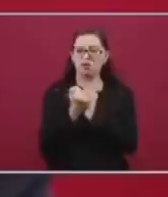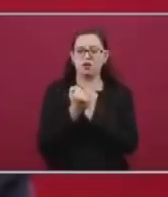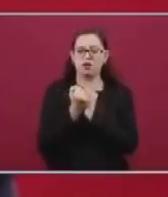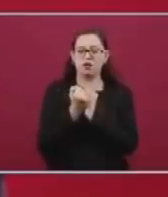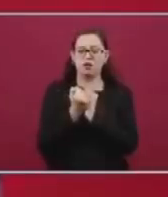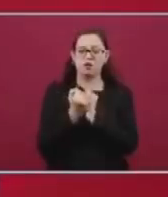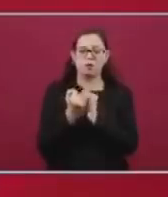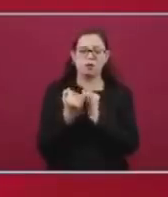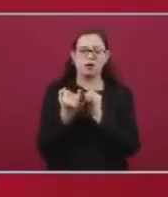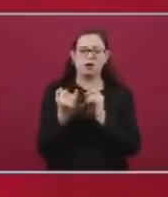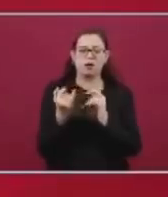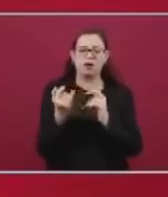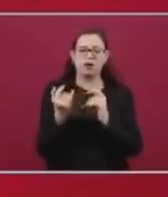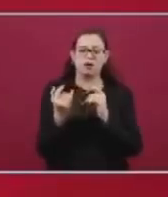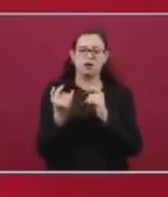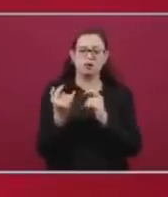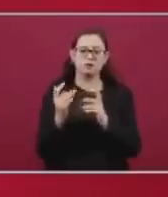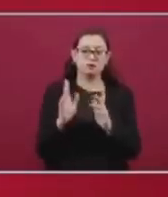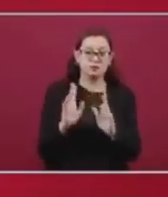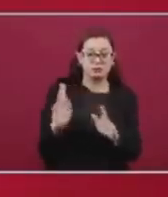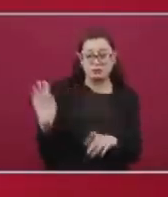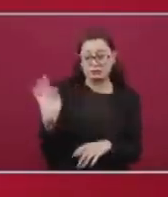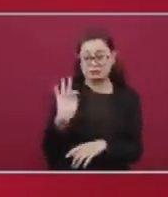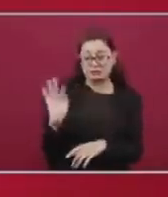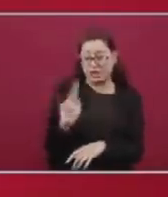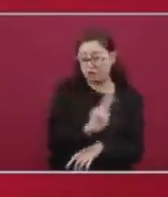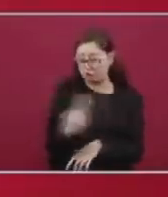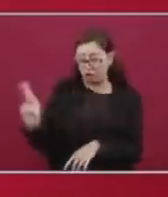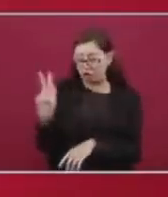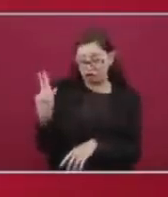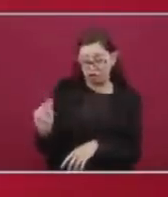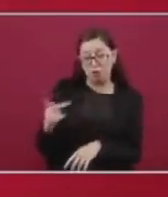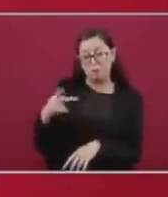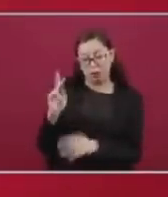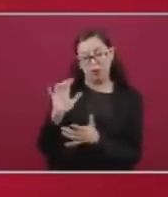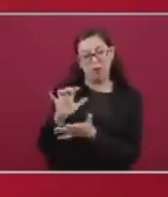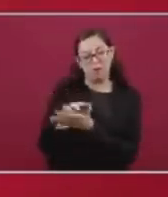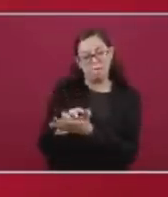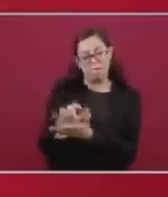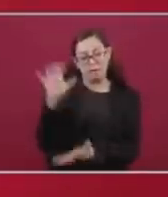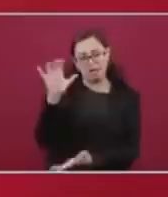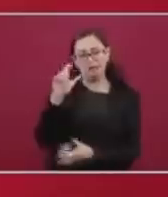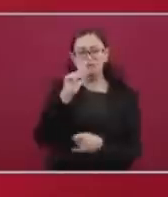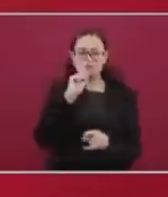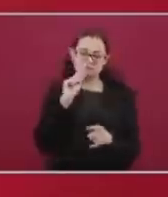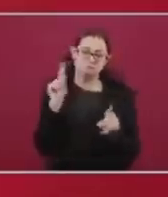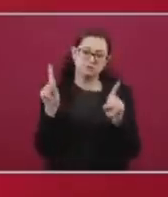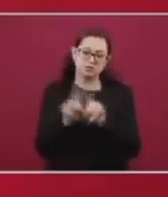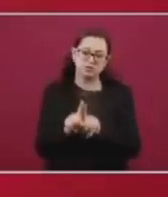si no por unanimidad, por mayoría